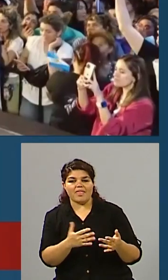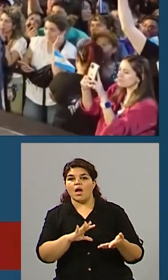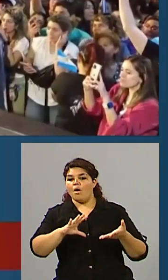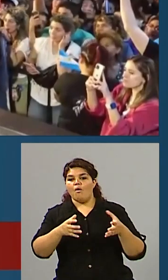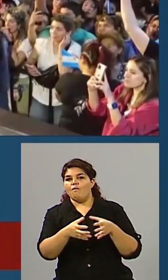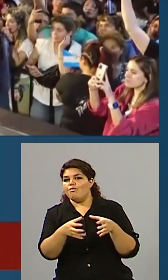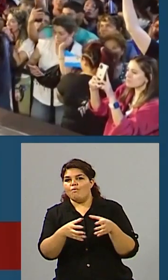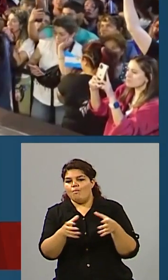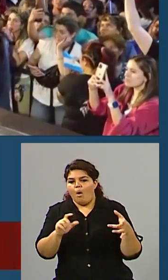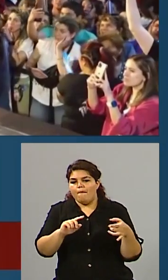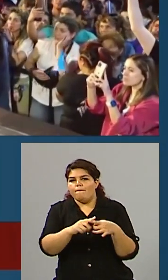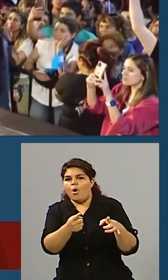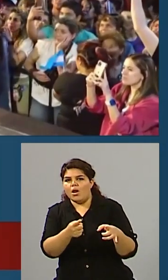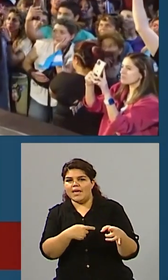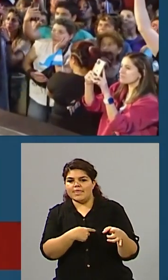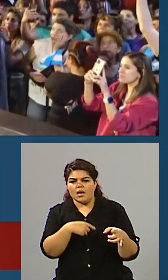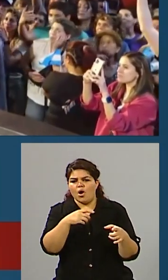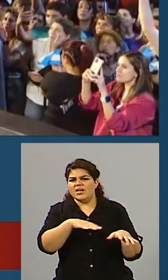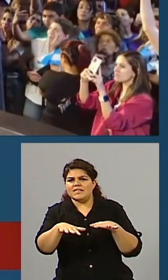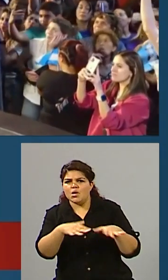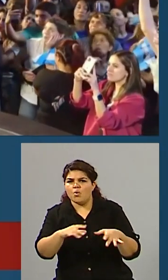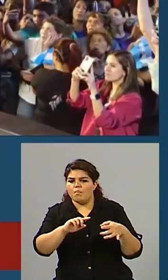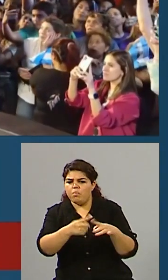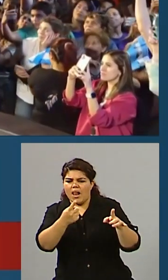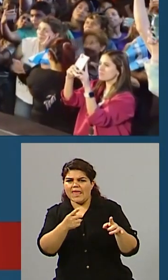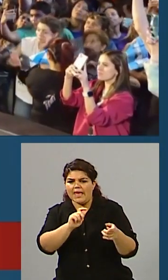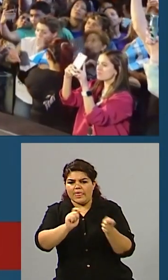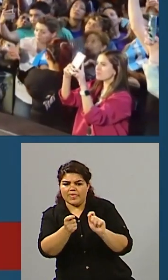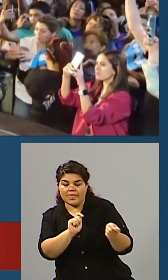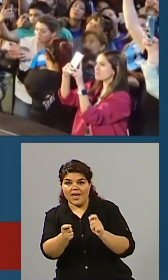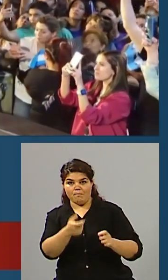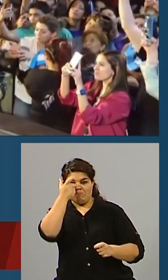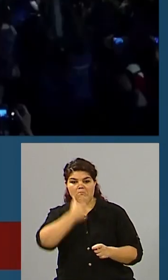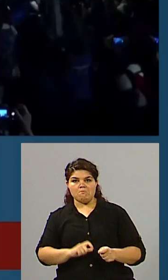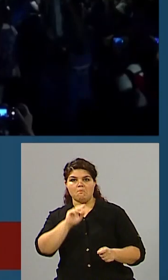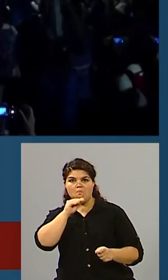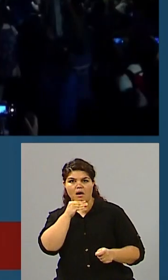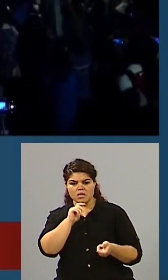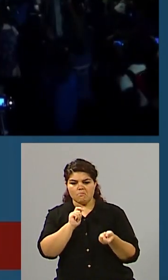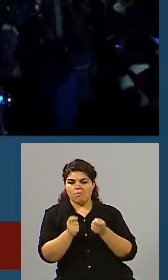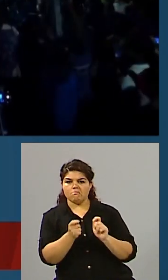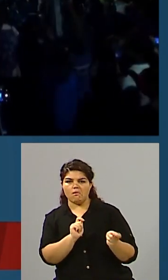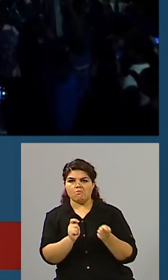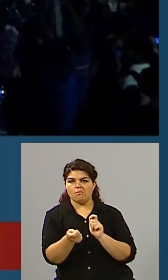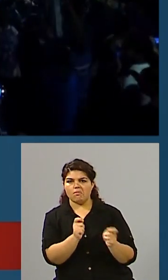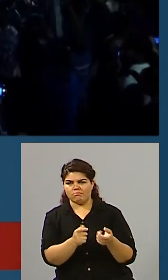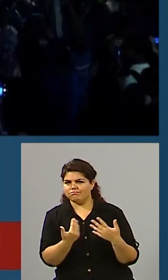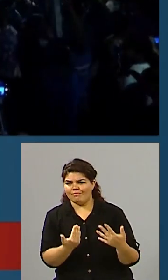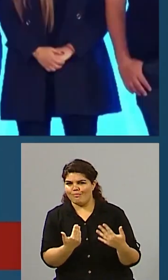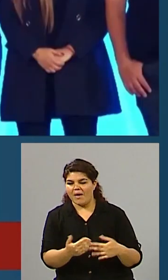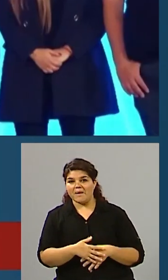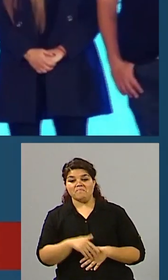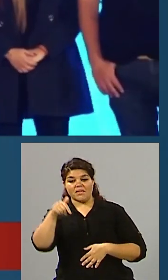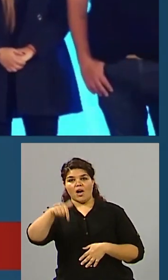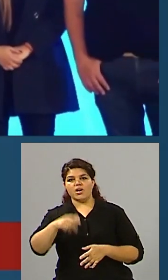políticos imperantes, y además porque creo que con los indicadores económicos y sociales de este